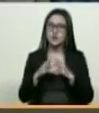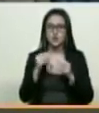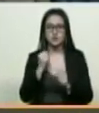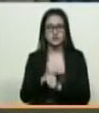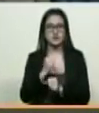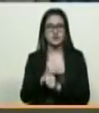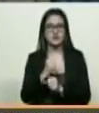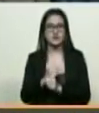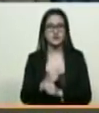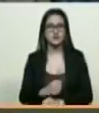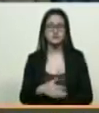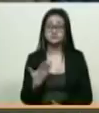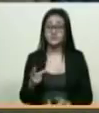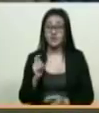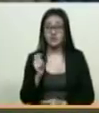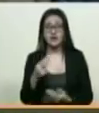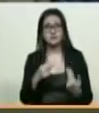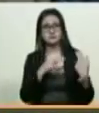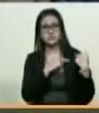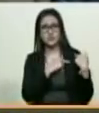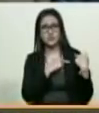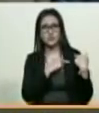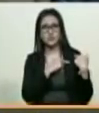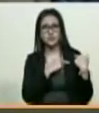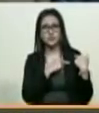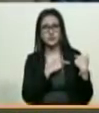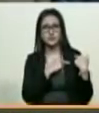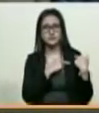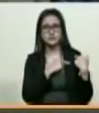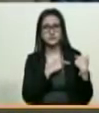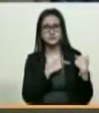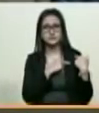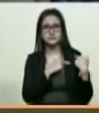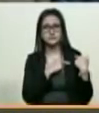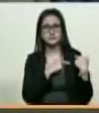trabajo. La tarea, repito,